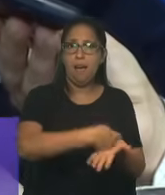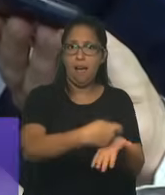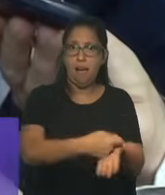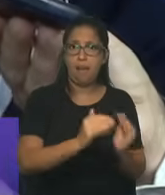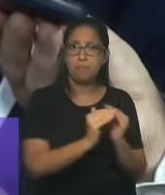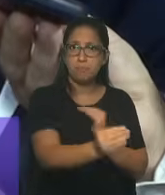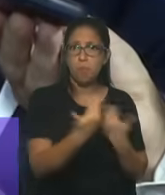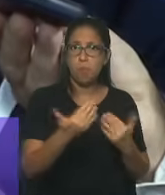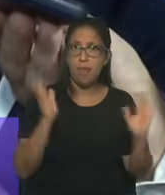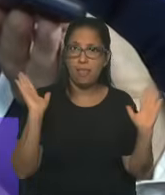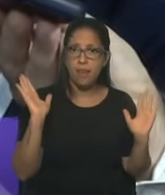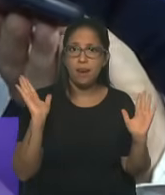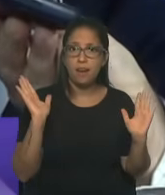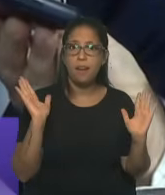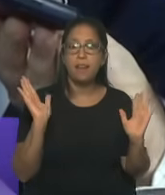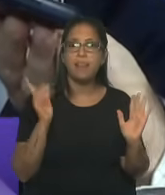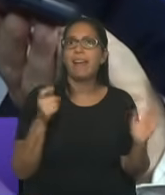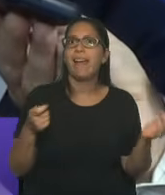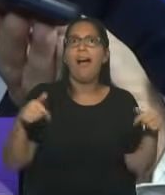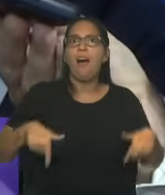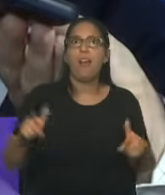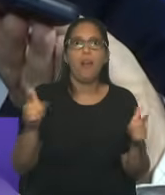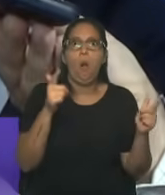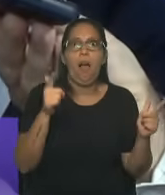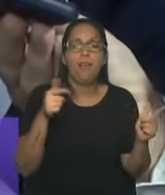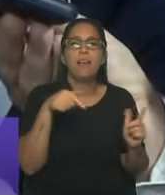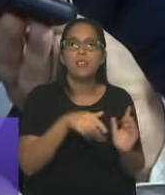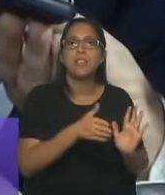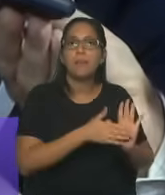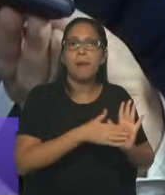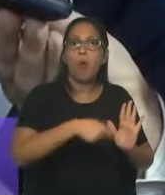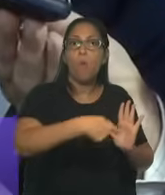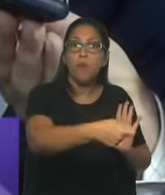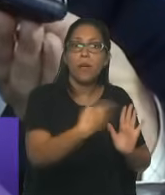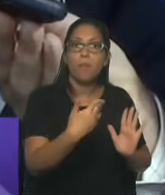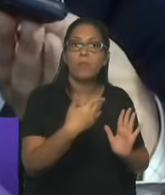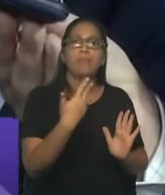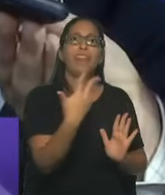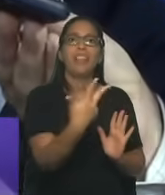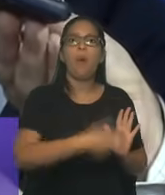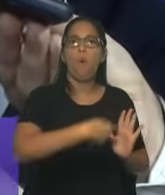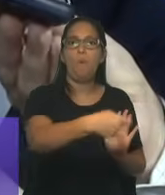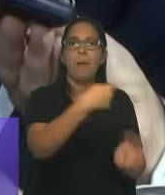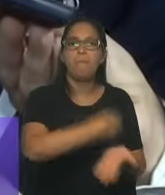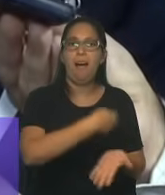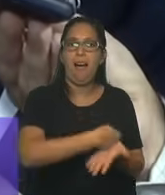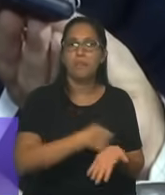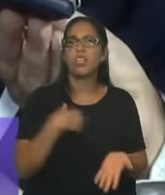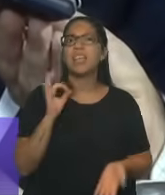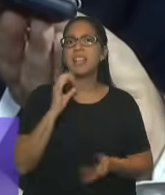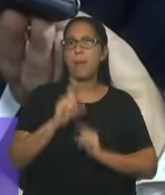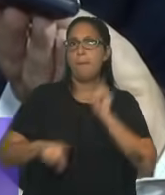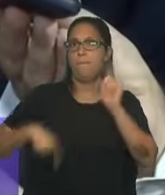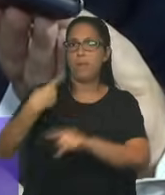tasa moderada, que no, casi no existe en el mercado. Entonces eso te permite que esta boleta vos la puedas dividir en tres. Pero ya sabés vos que la